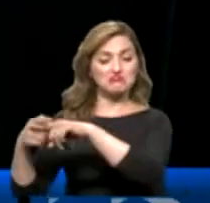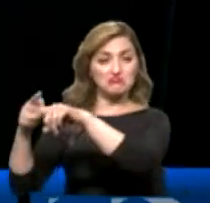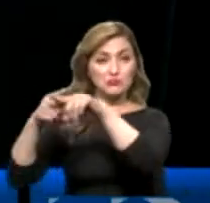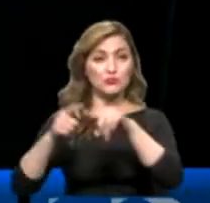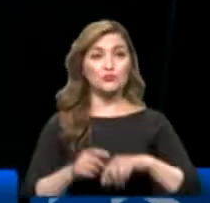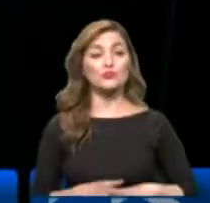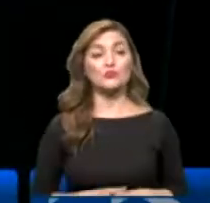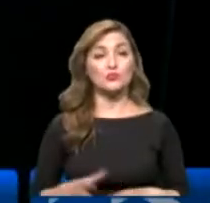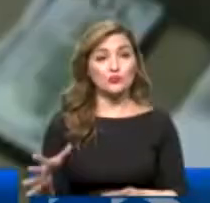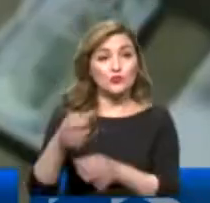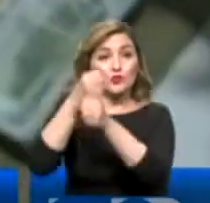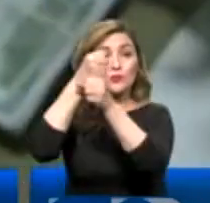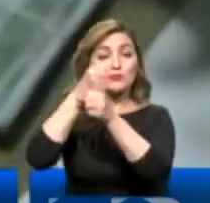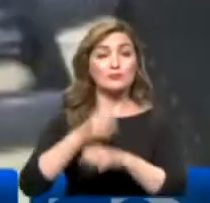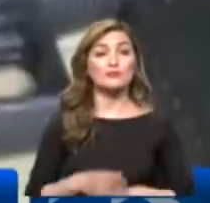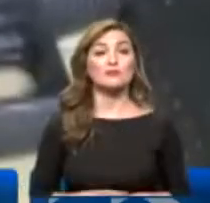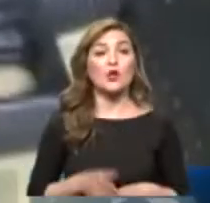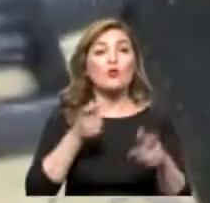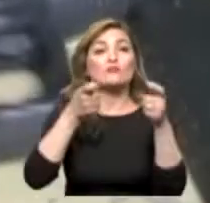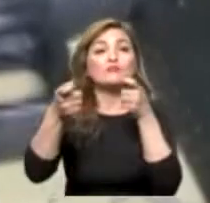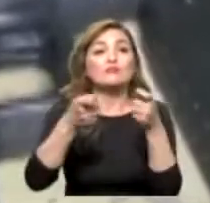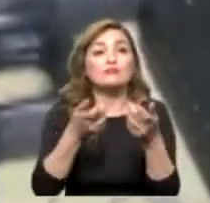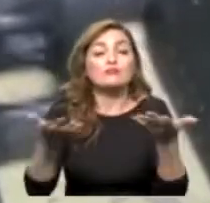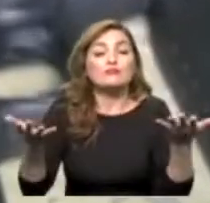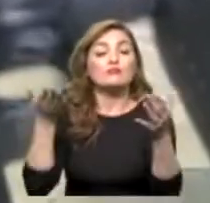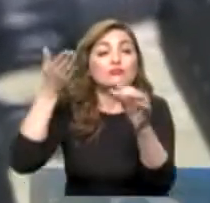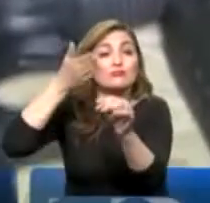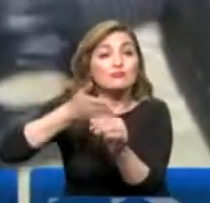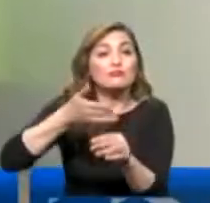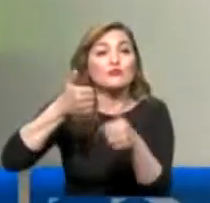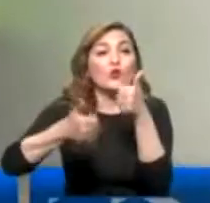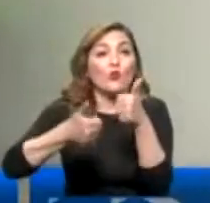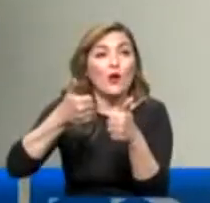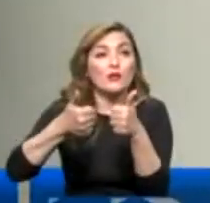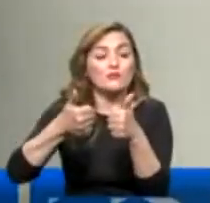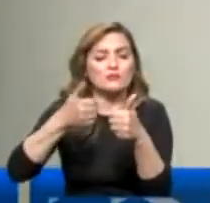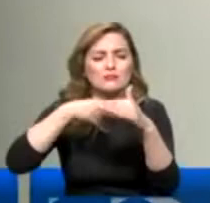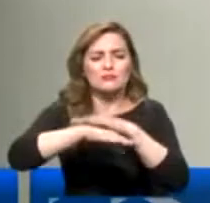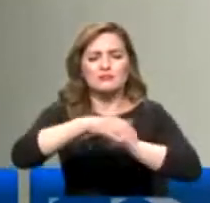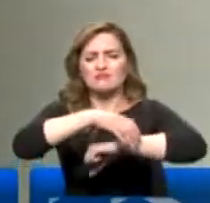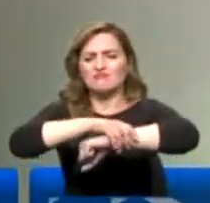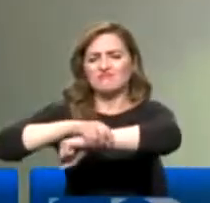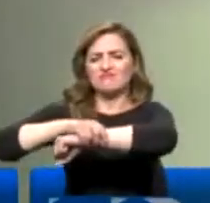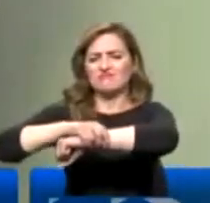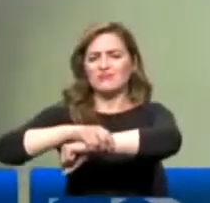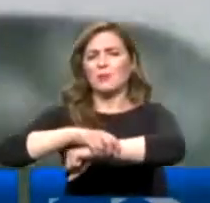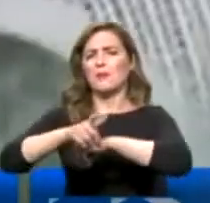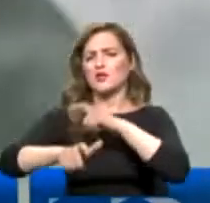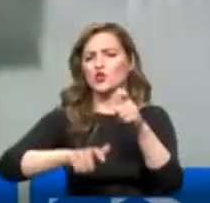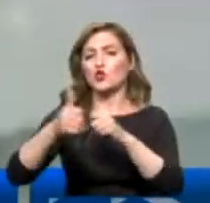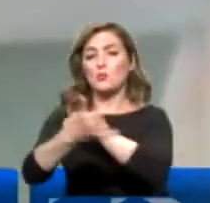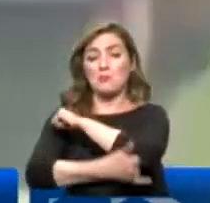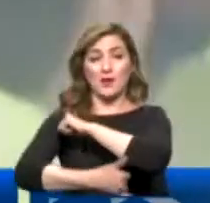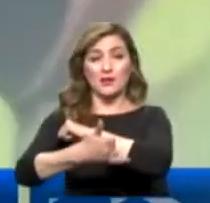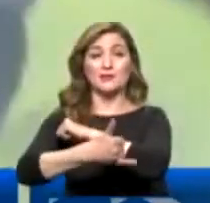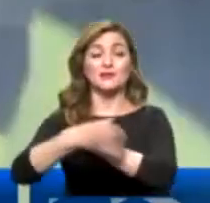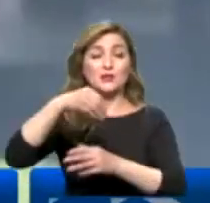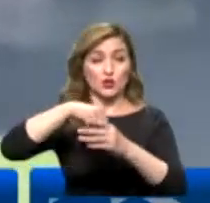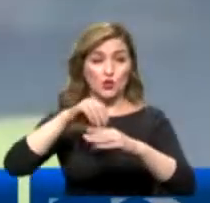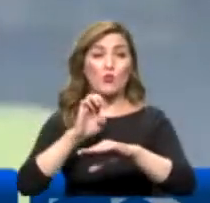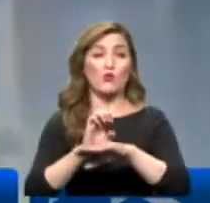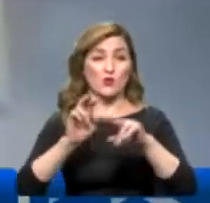y recuperados. Esta operación tiene como objetivo desarticular y detener a varios ciudadanos extranjeros y